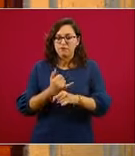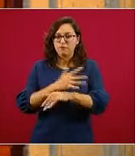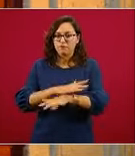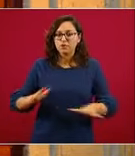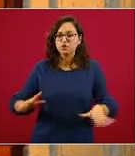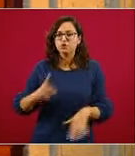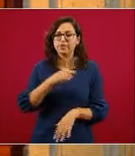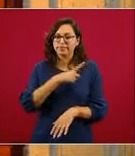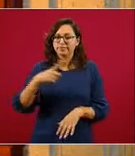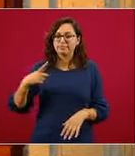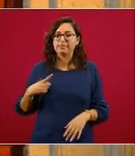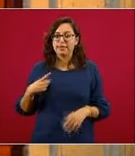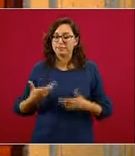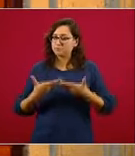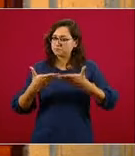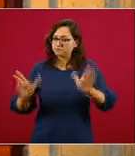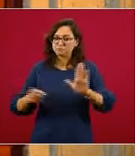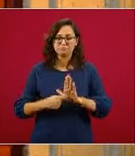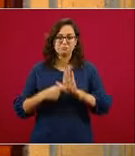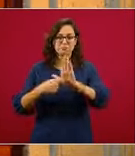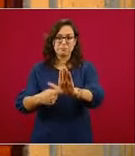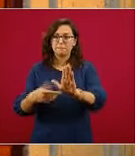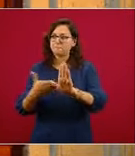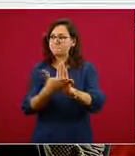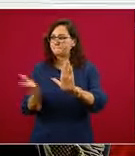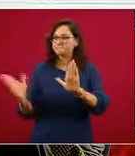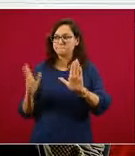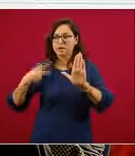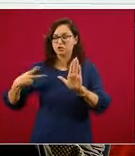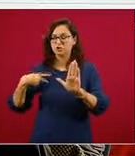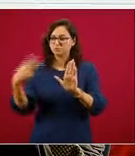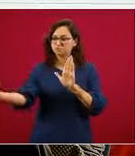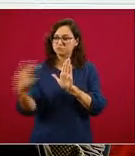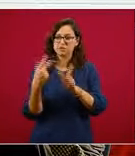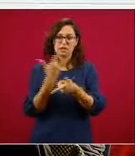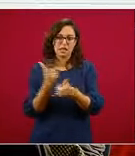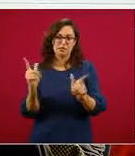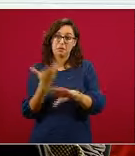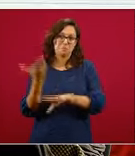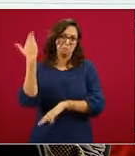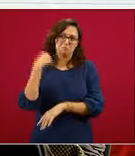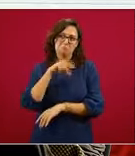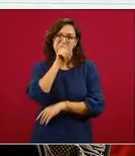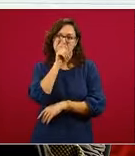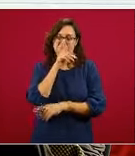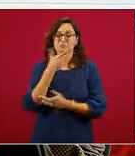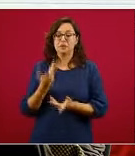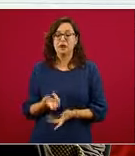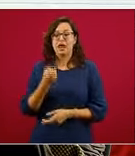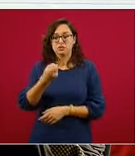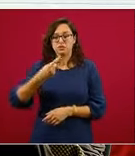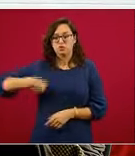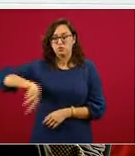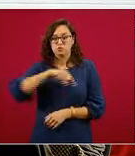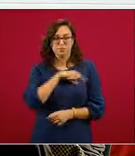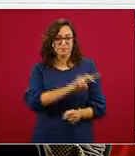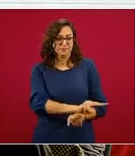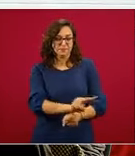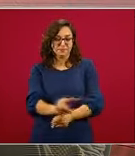estar completamente disponible para la gente, para quien la necesite. Y esto es lo que hemos buscado desde el observatorio. El